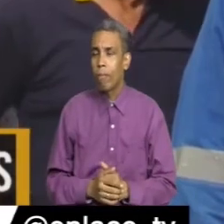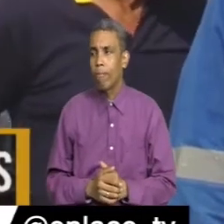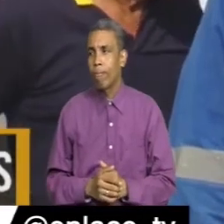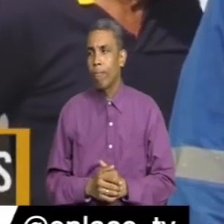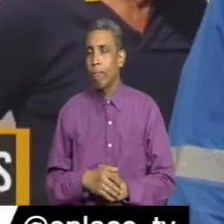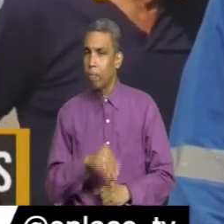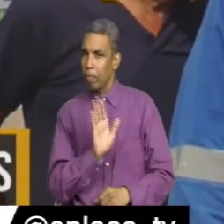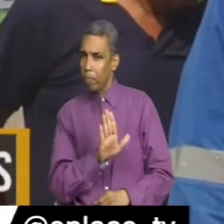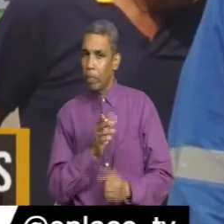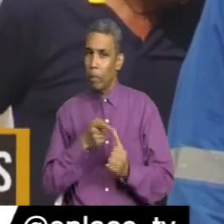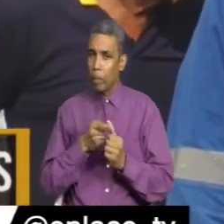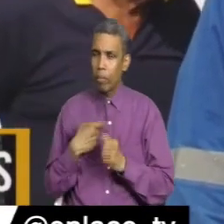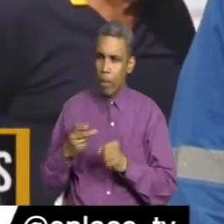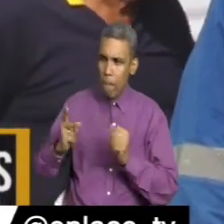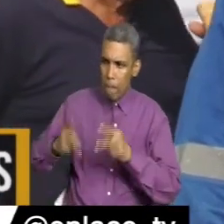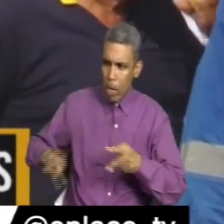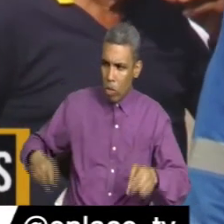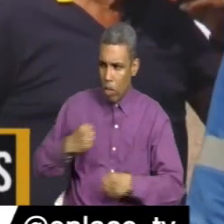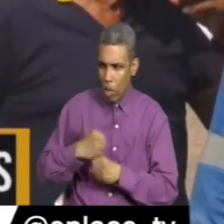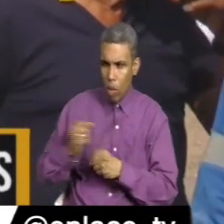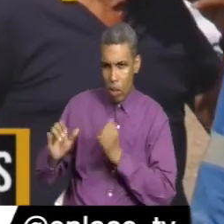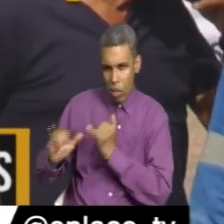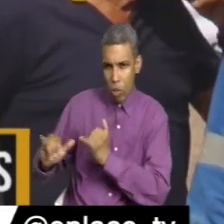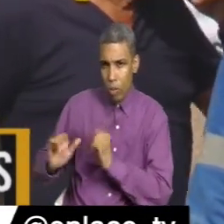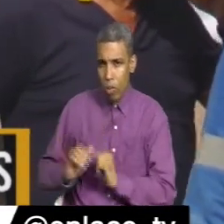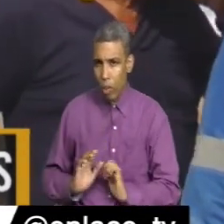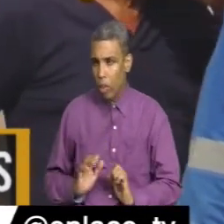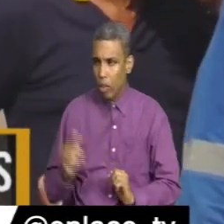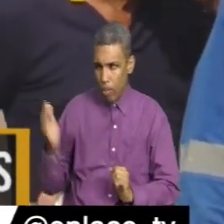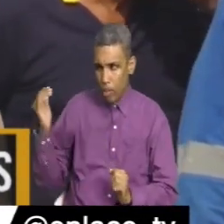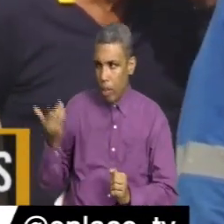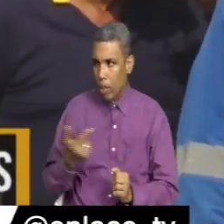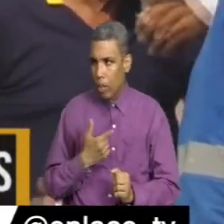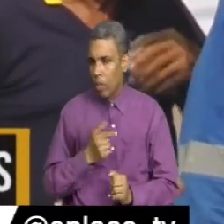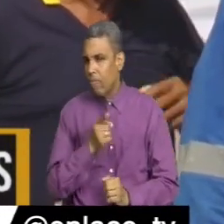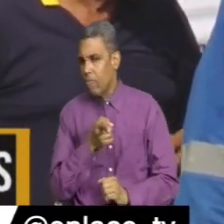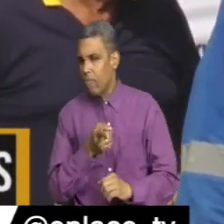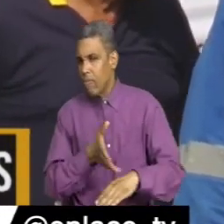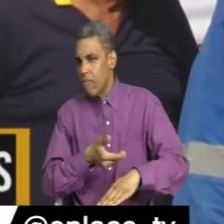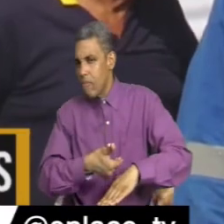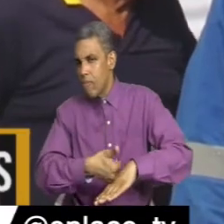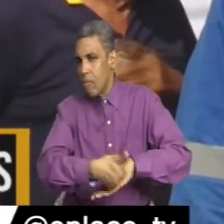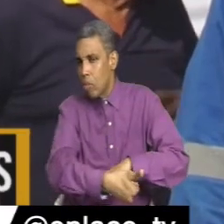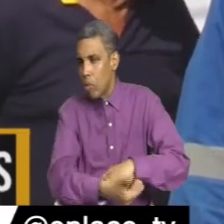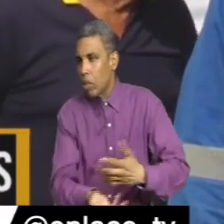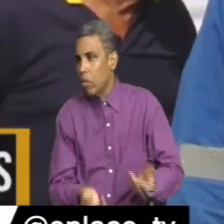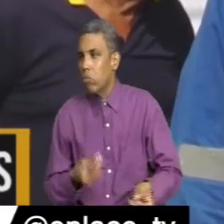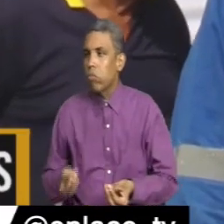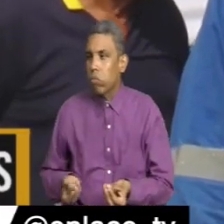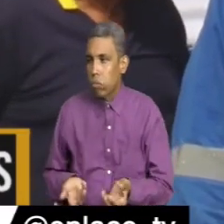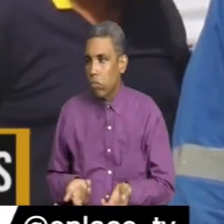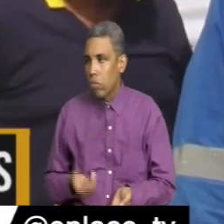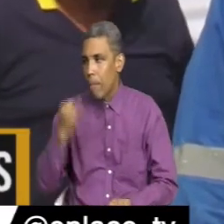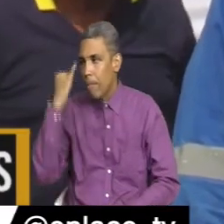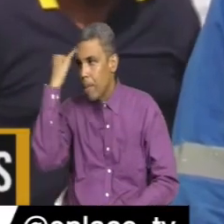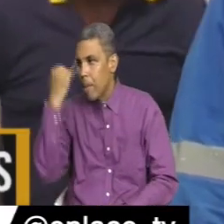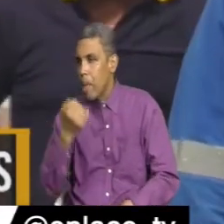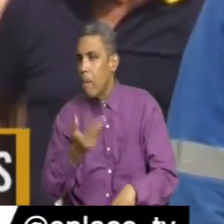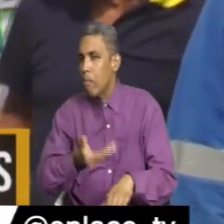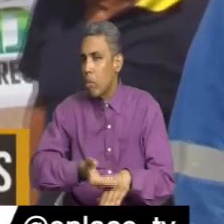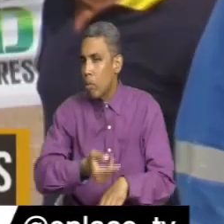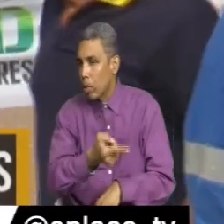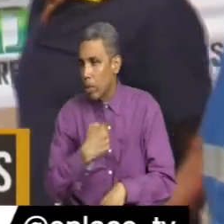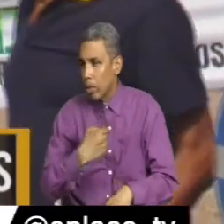primero con los trabajadores sobre una propuesta que hay. Entonces ya cuando nos reunamos aquí con los compañeros, entonces miramos que,